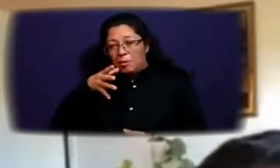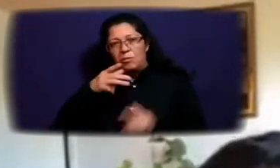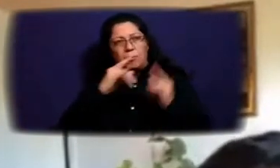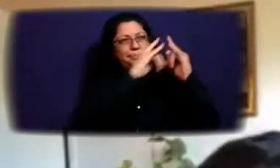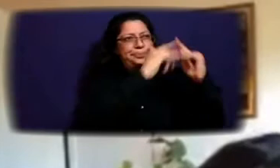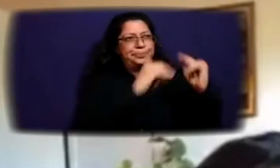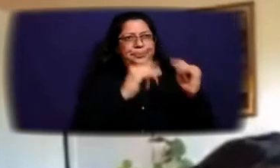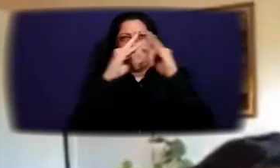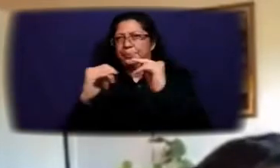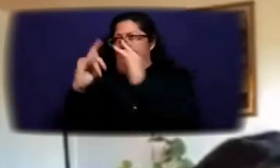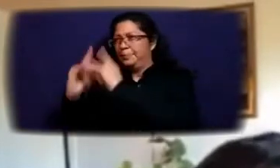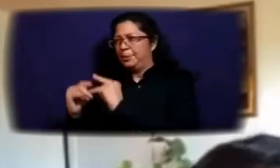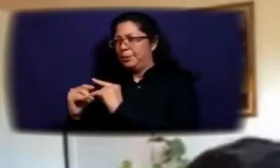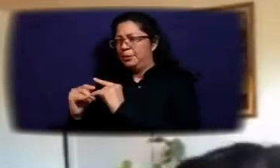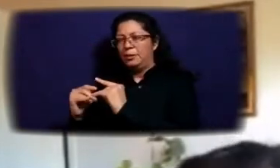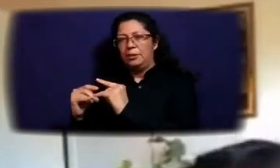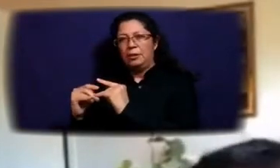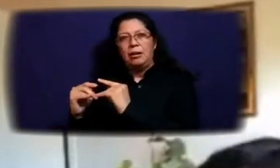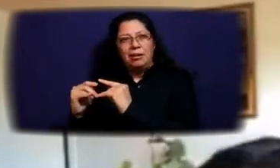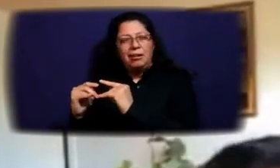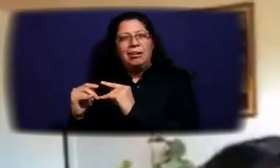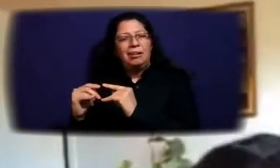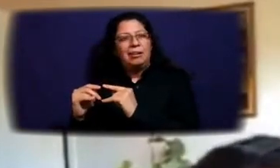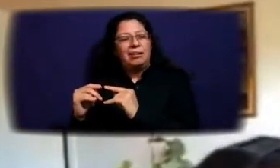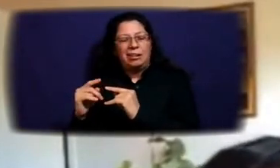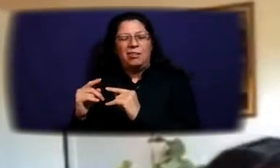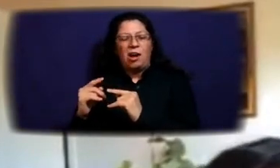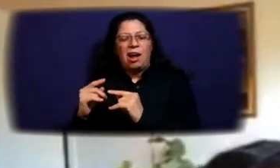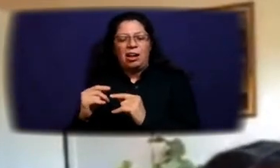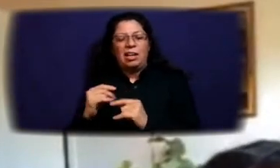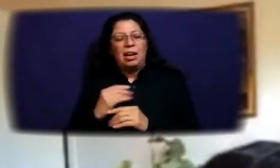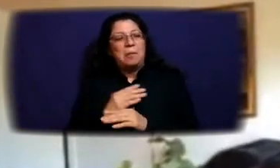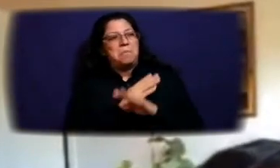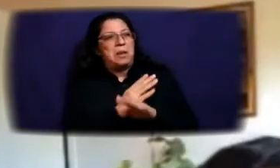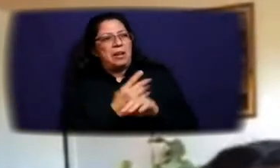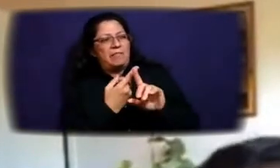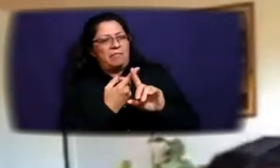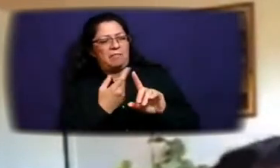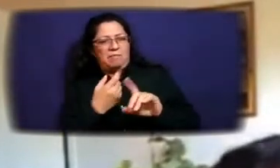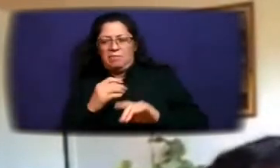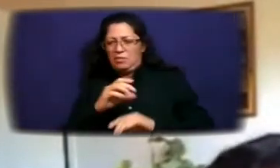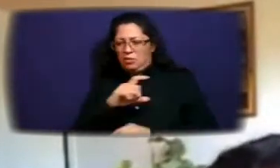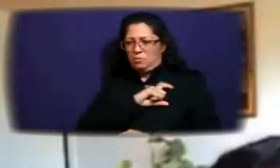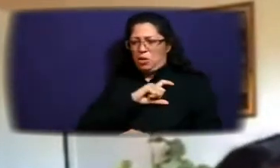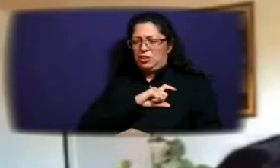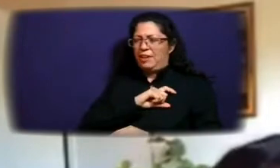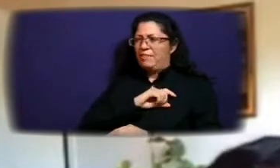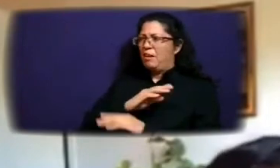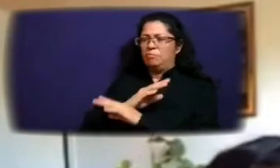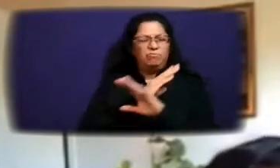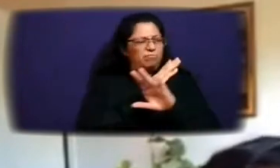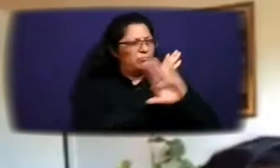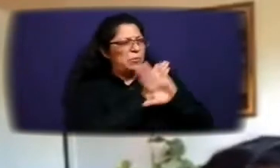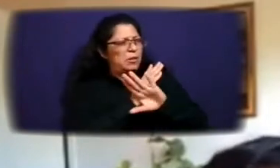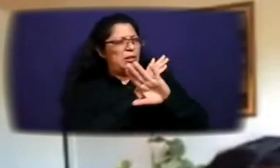campamento, tratando de salvarla de la policía y de las excavadoras de tierra.